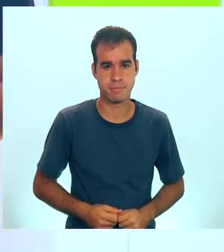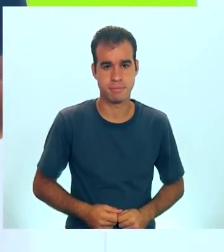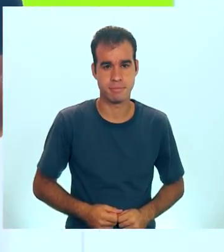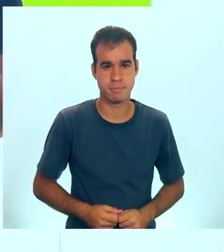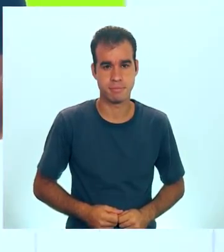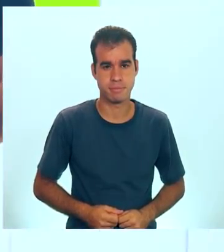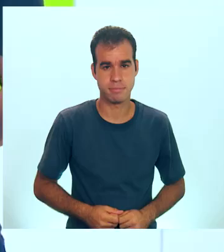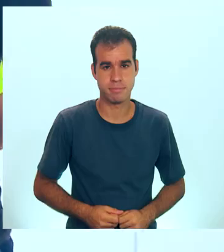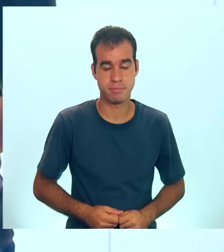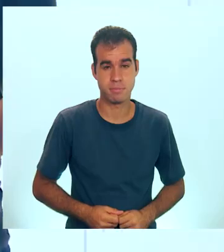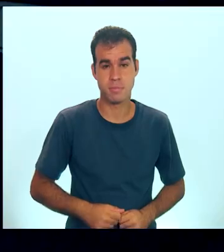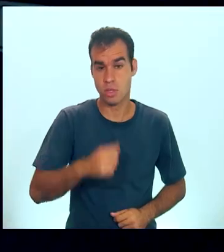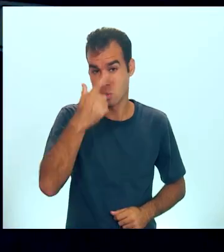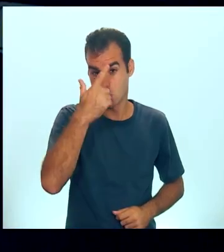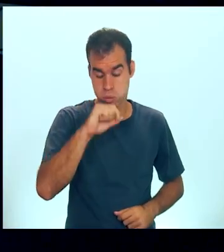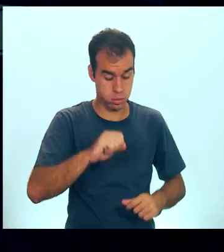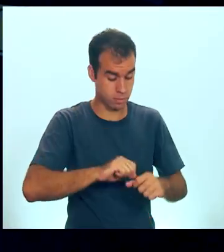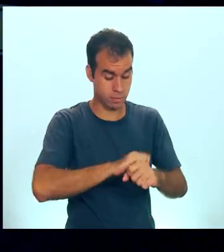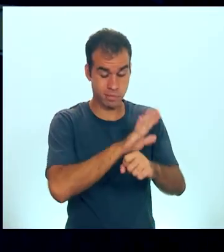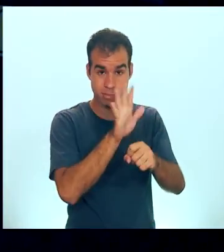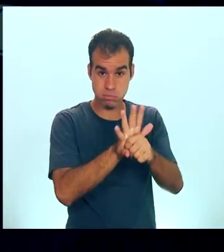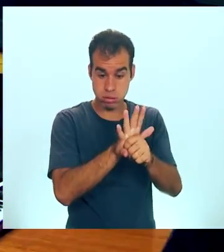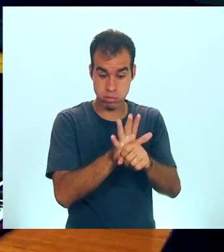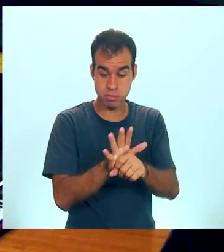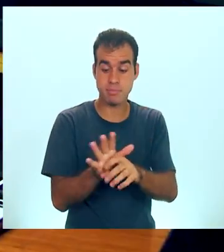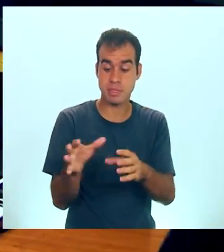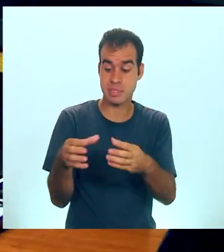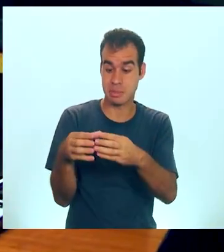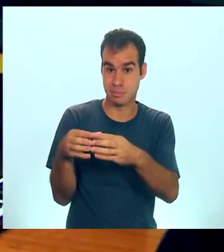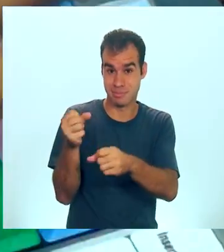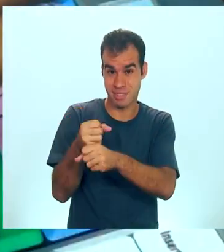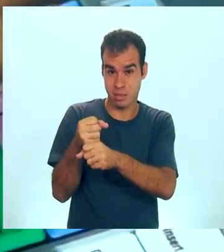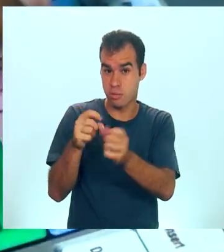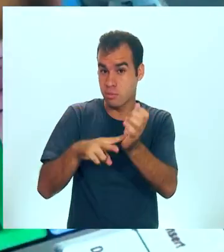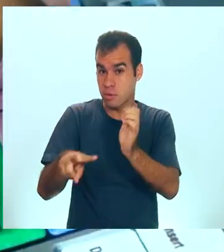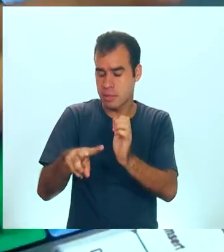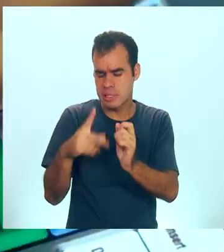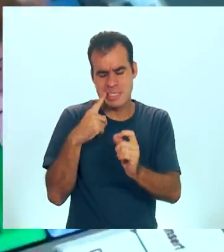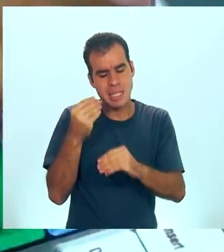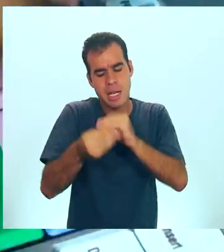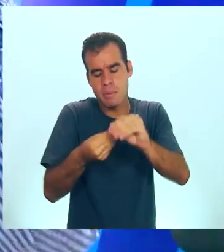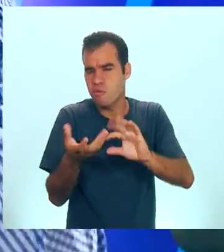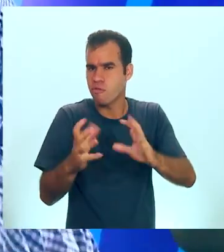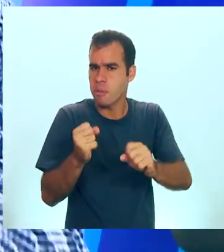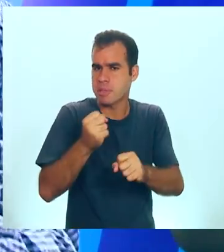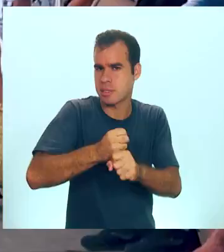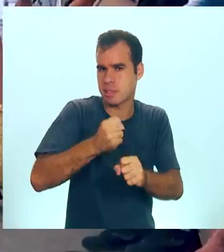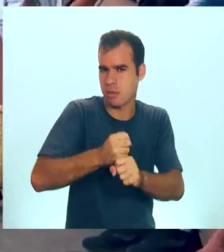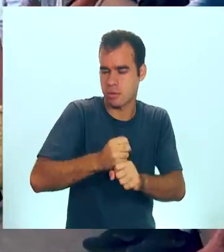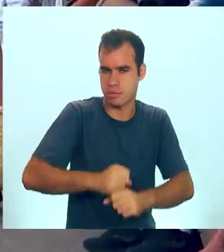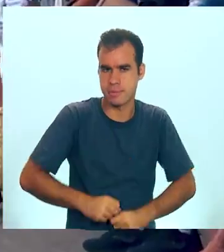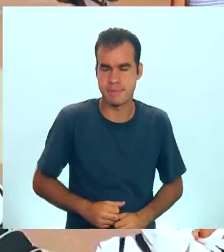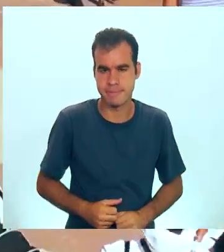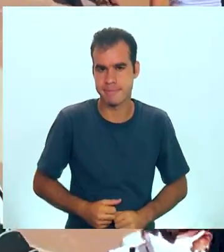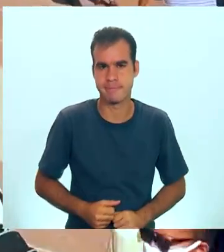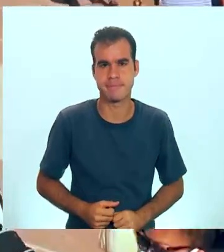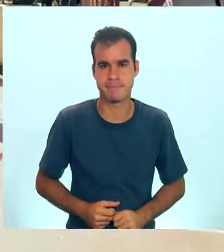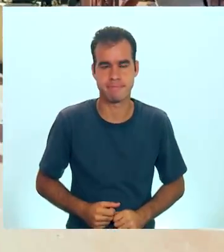Ante la COVID-19, el equipo de trabajo que informa sobre el acontecer de la provincia modificó sus modos de hacer.